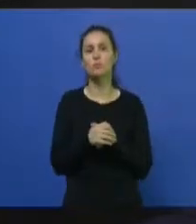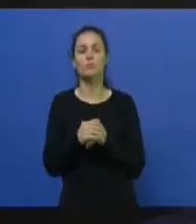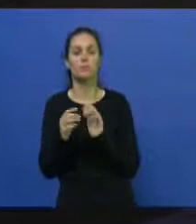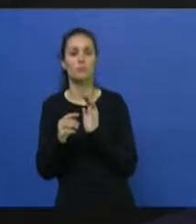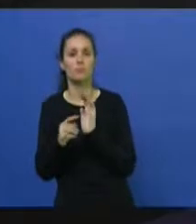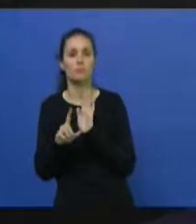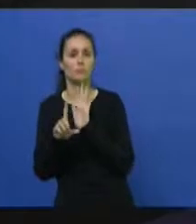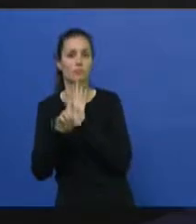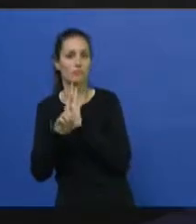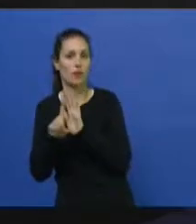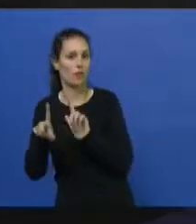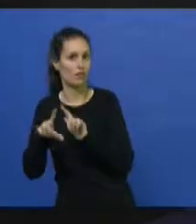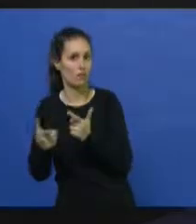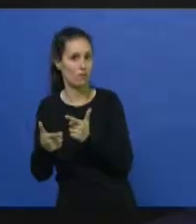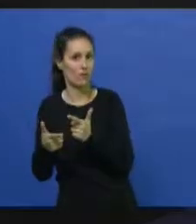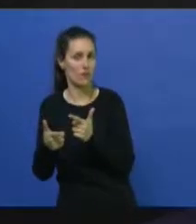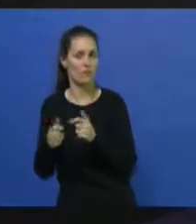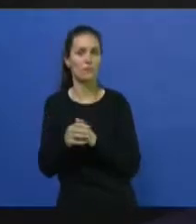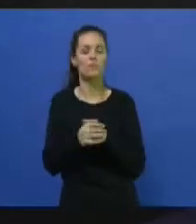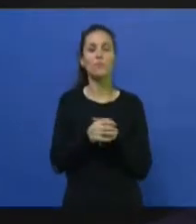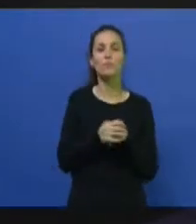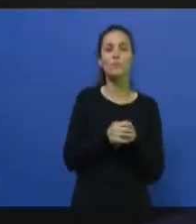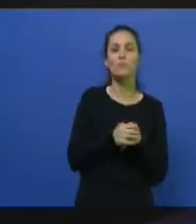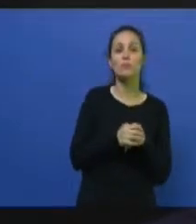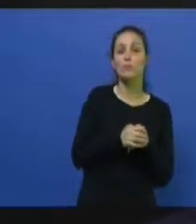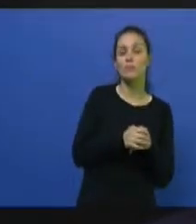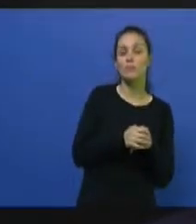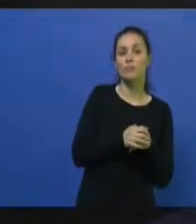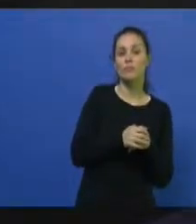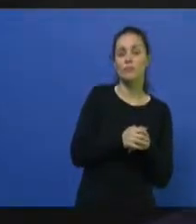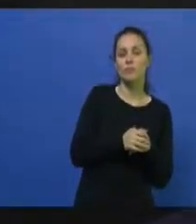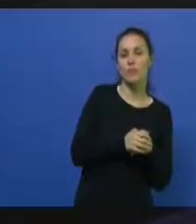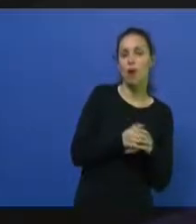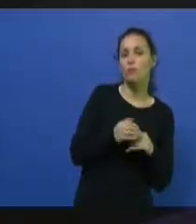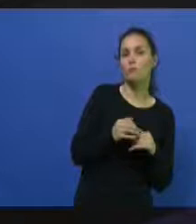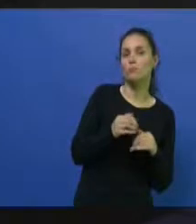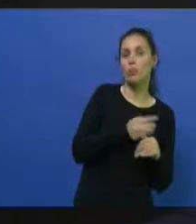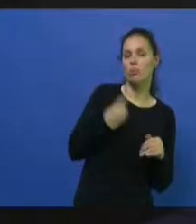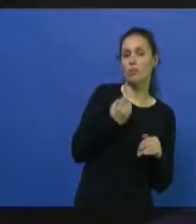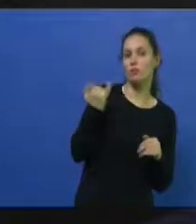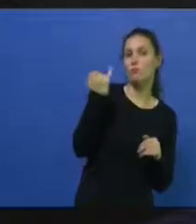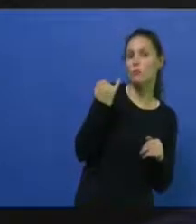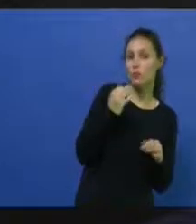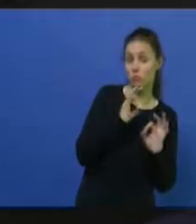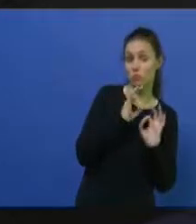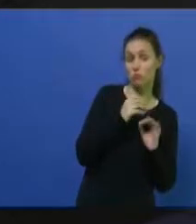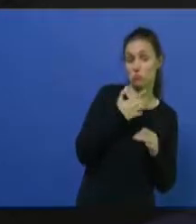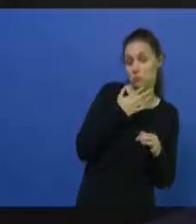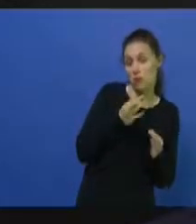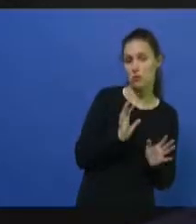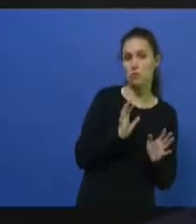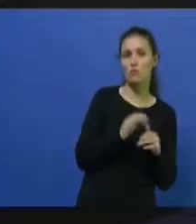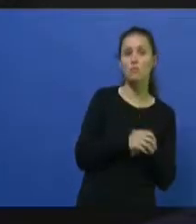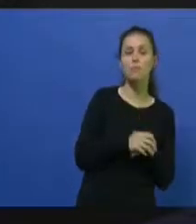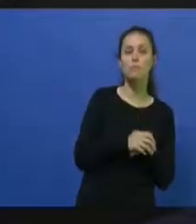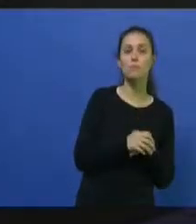Bueno, mira. Qué maldad que tiene el director, le metió justo el bocadillo. Pero está bueno lo que dice Marco, pero está bueno, más allá de lo que diga Marco, está bueno el tema este.